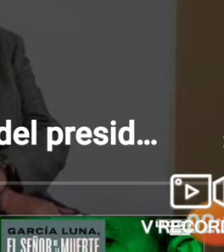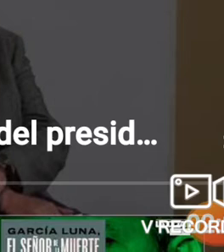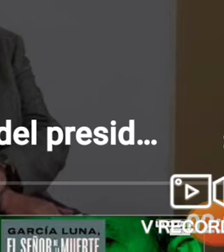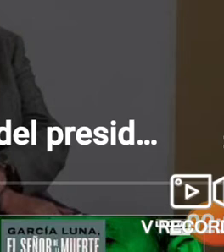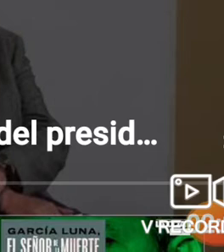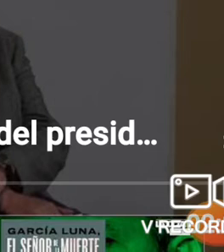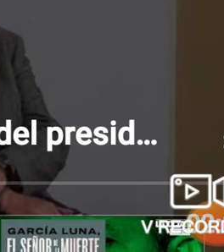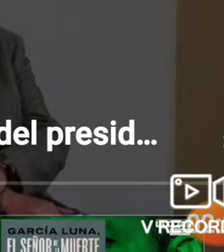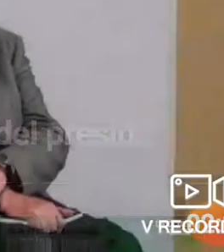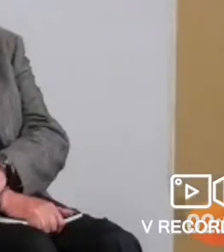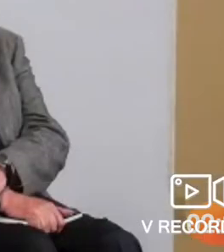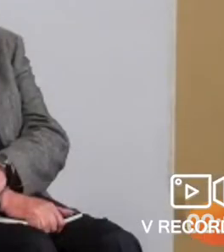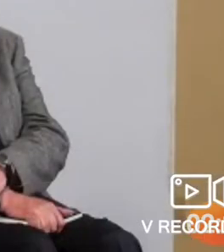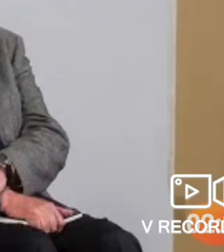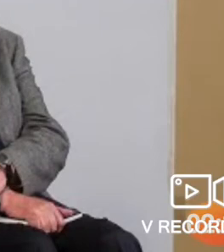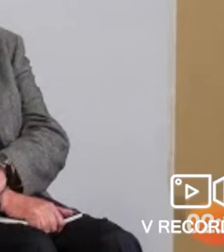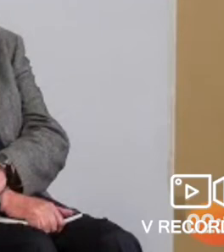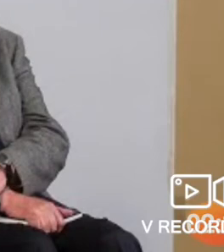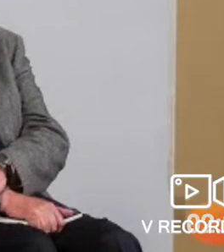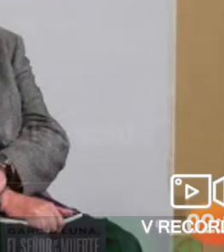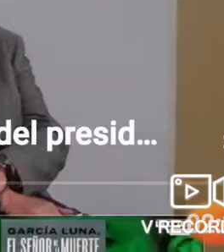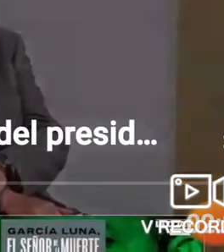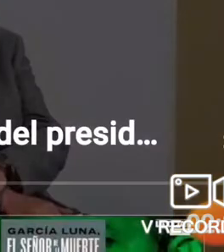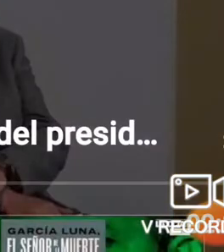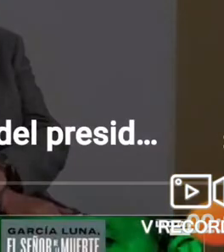6. Vamos a escuchar.